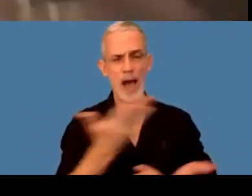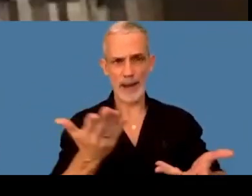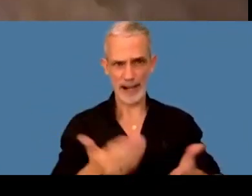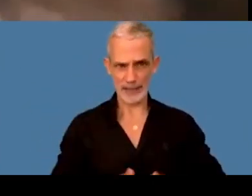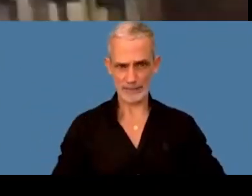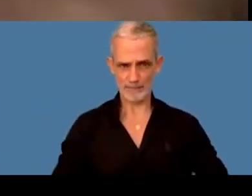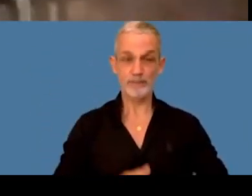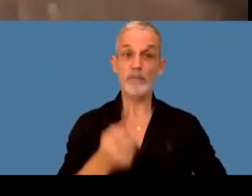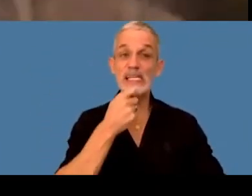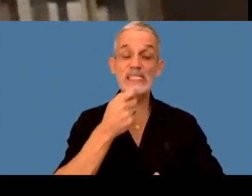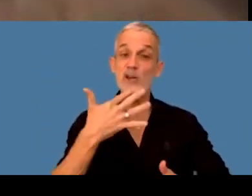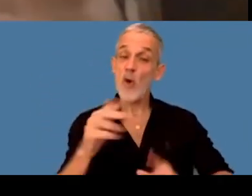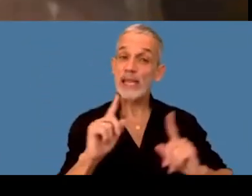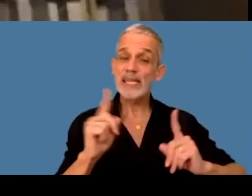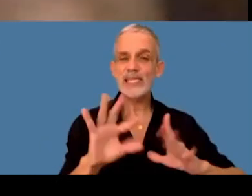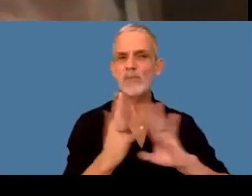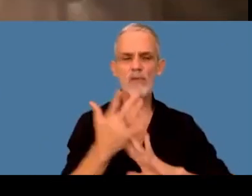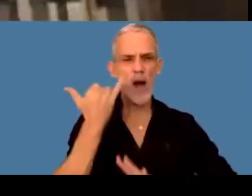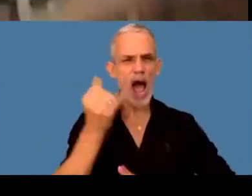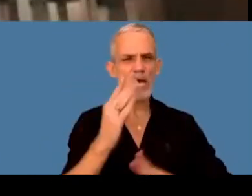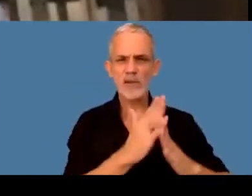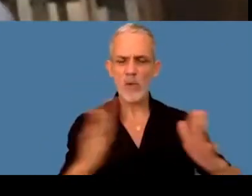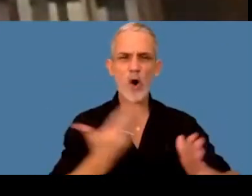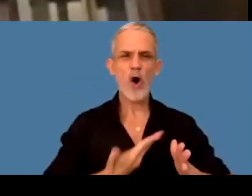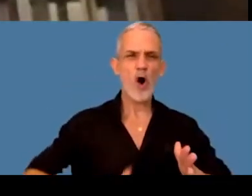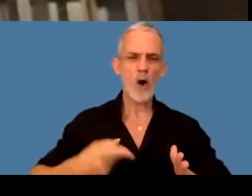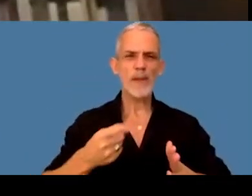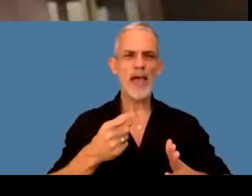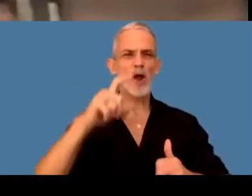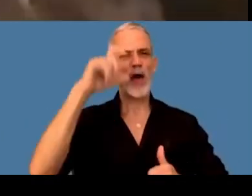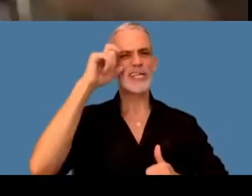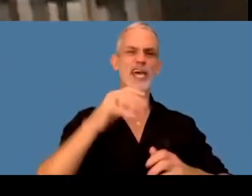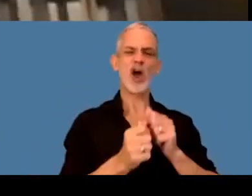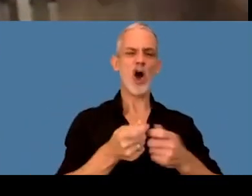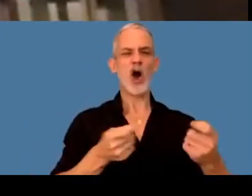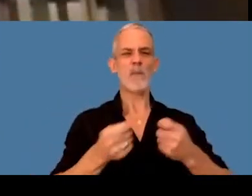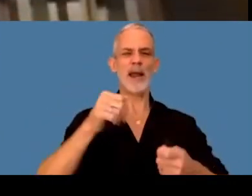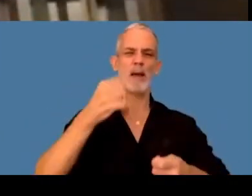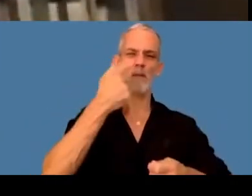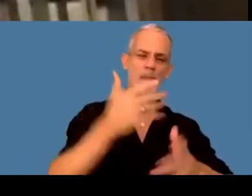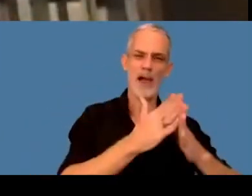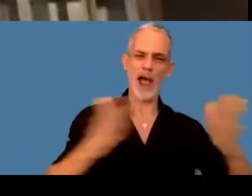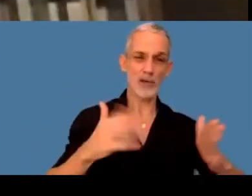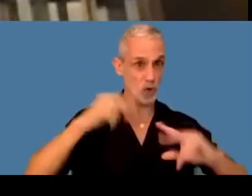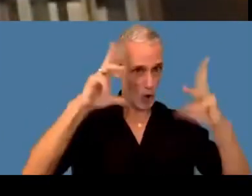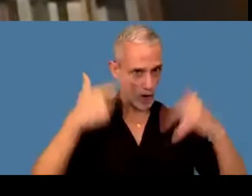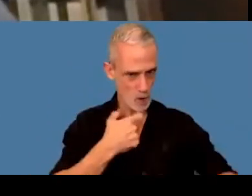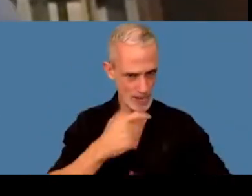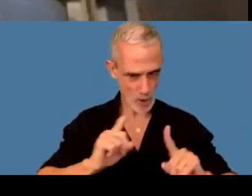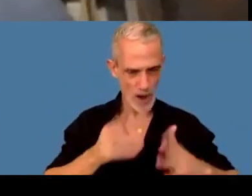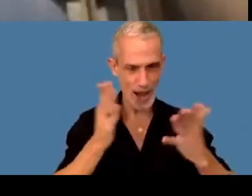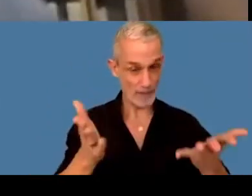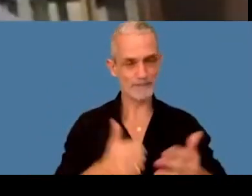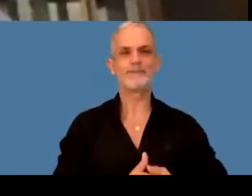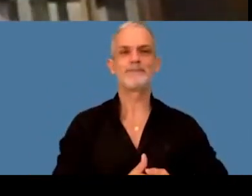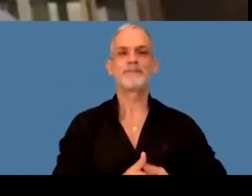Si no lo entendemos después de haber atravesado un gobierno de CEOs, no lo vamos a entender más. Perdónenme, no me quiero enojar. Y si me